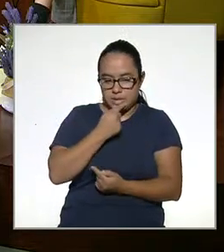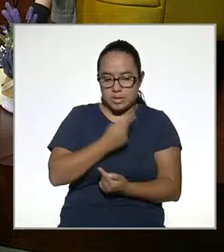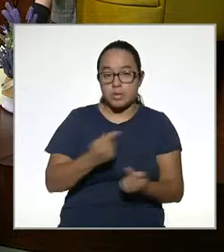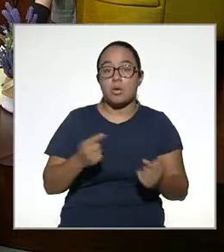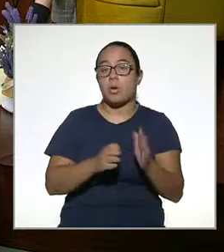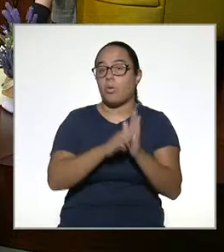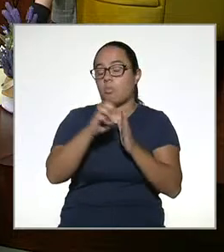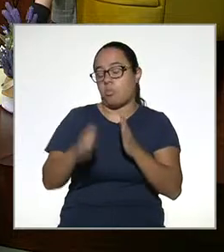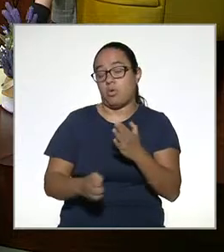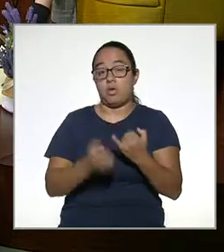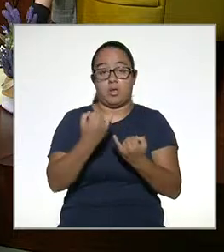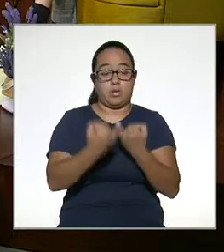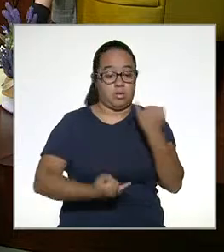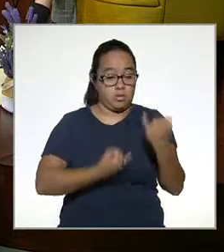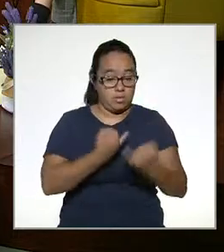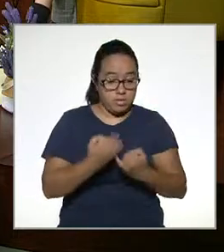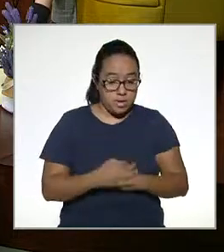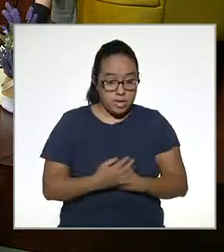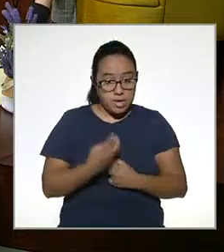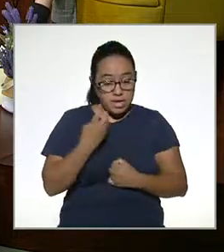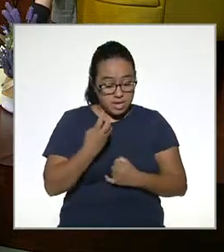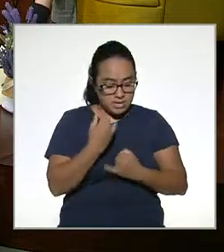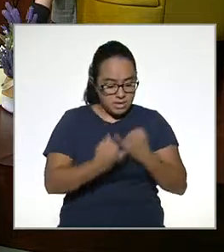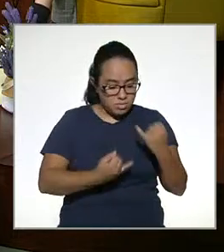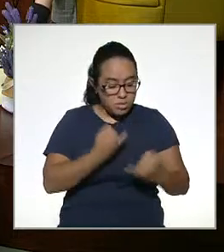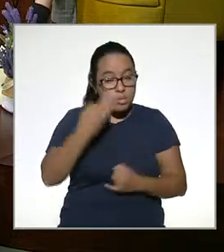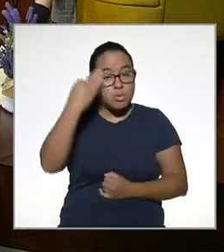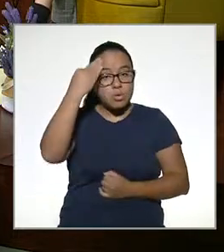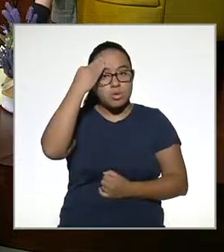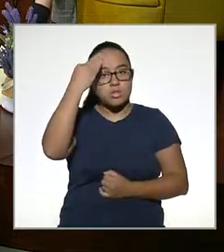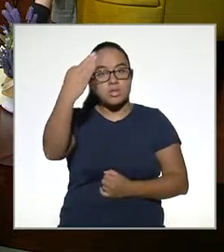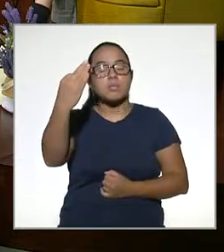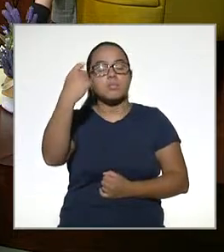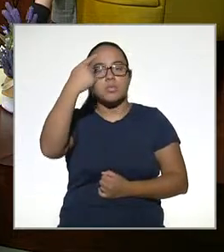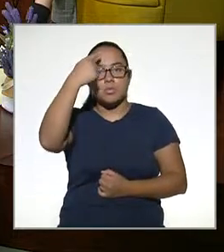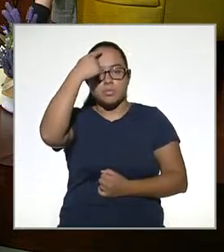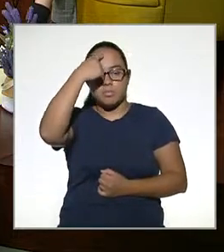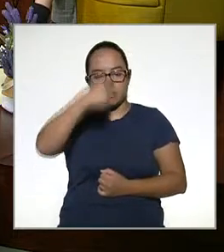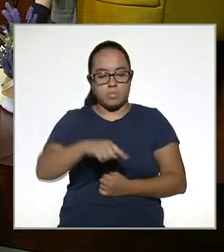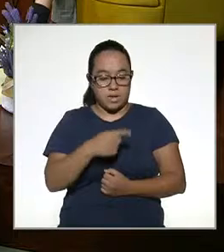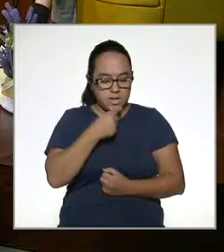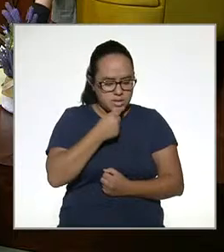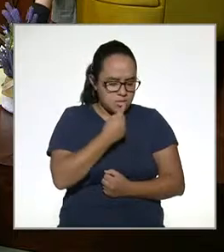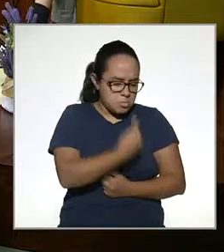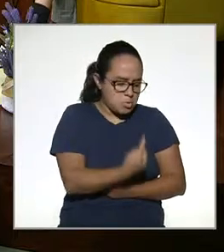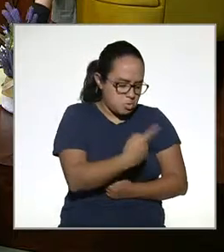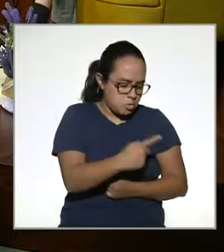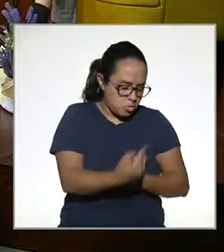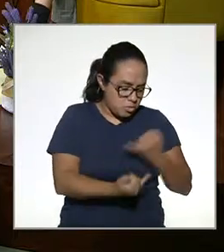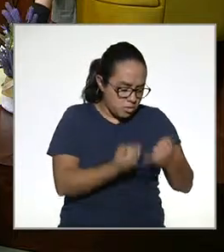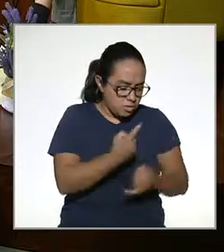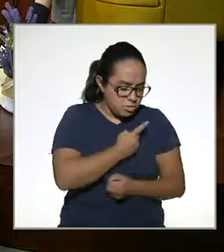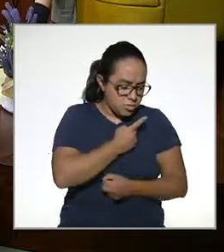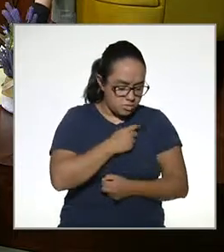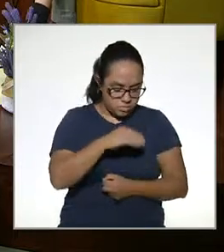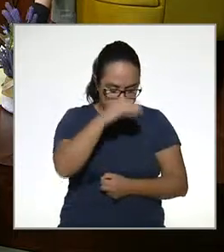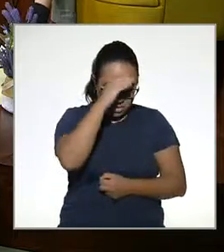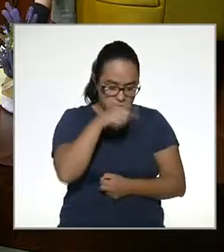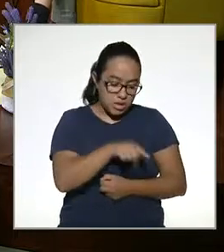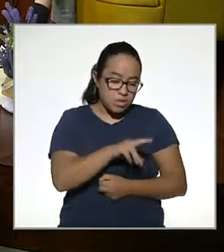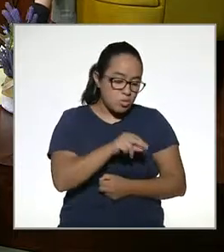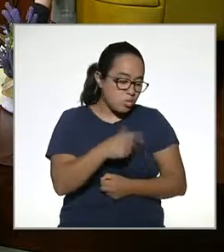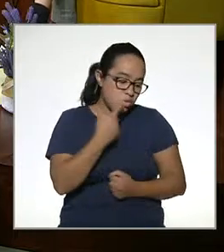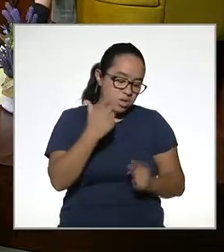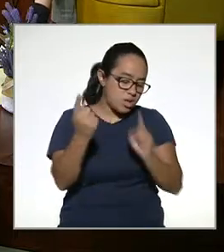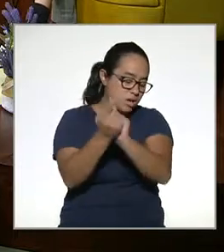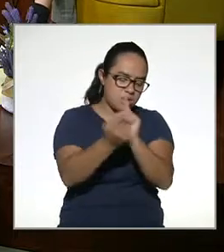el juego, ¿no? El juego es un momento absolutamente de repliegue muchas veces, cuando el niño juega solo, podríamos estar diciendo, es un niño introvertido